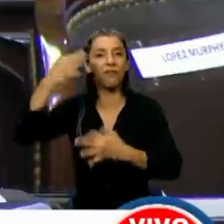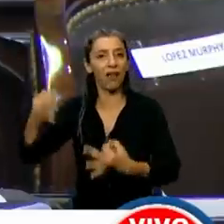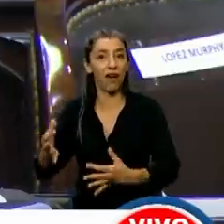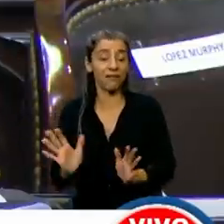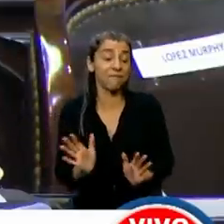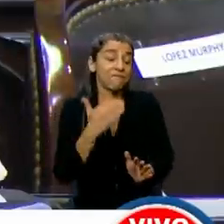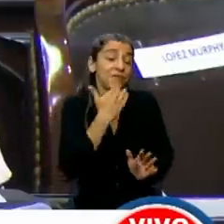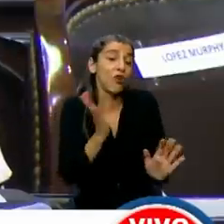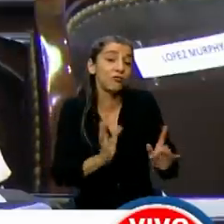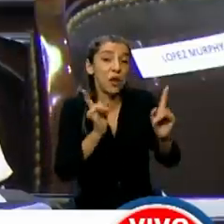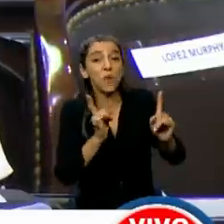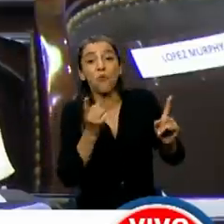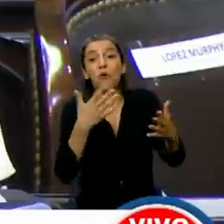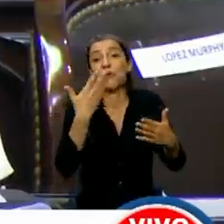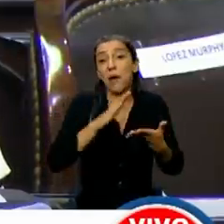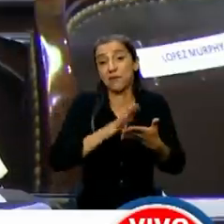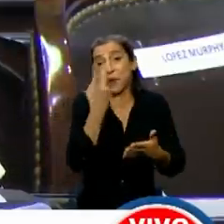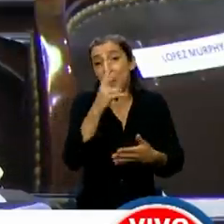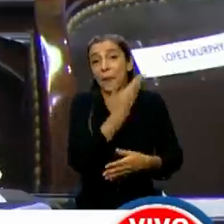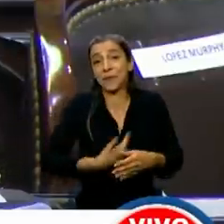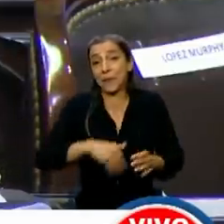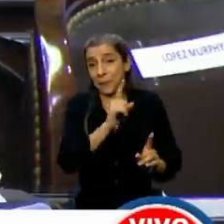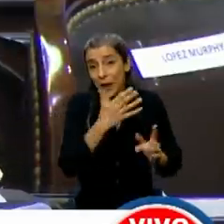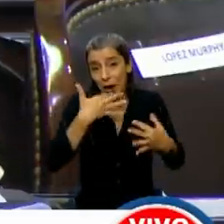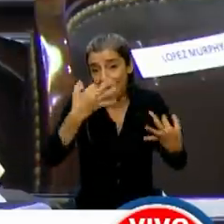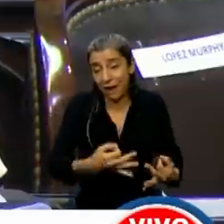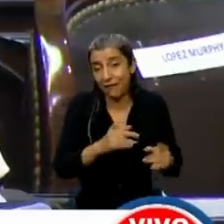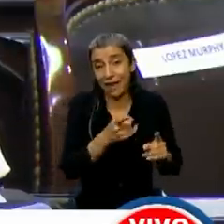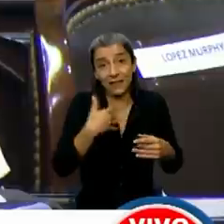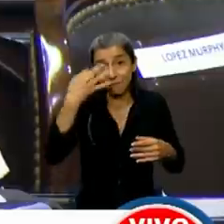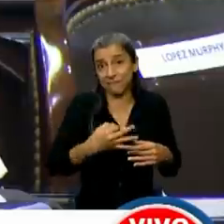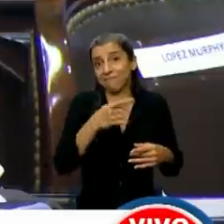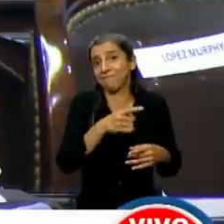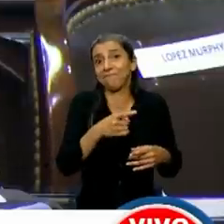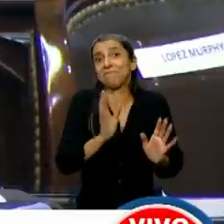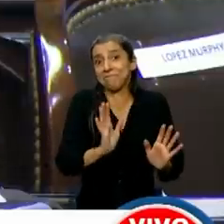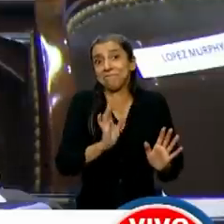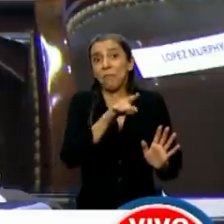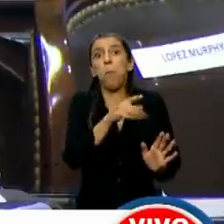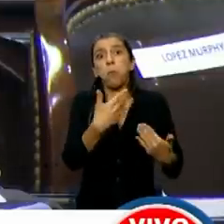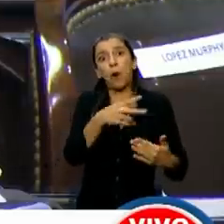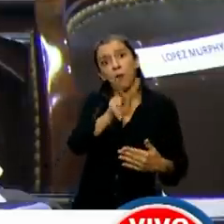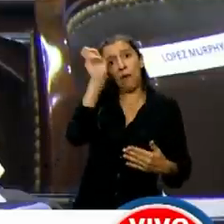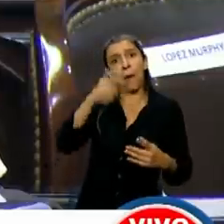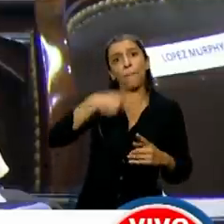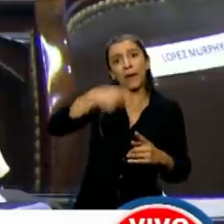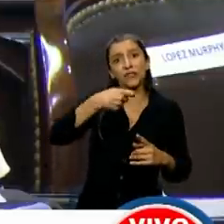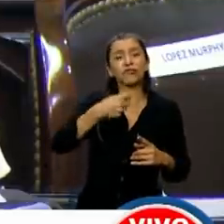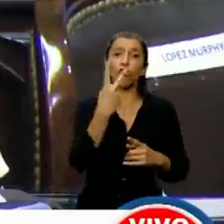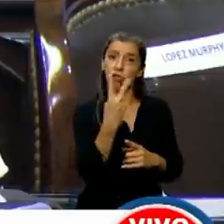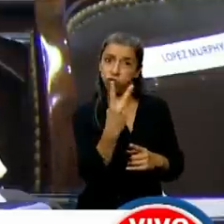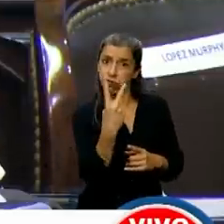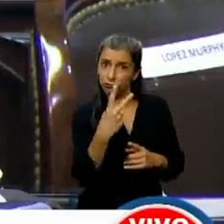duda ha sido favorecida porque se aseguró el cobro de dos pensiones de privilegio por más